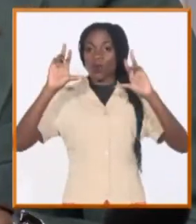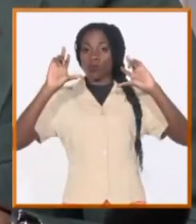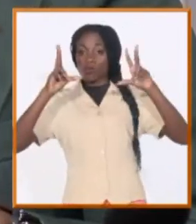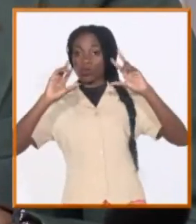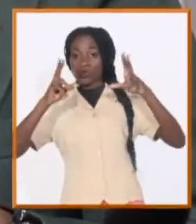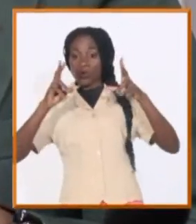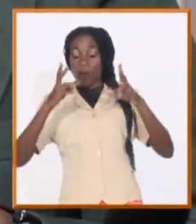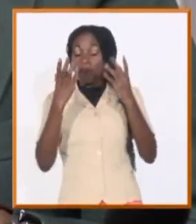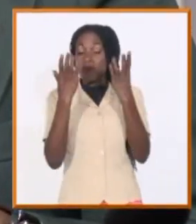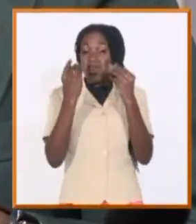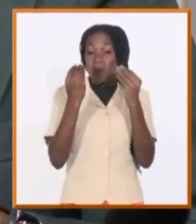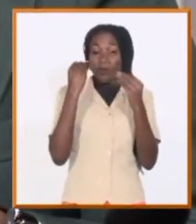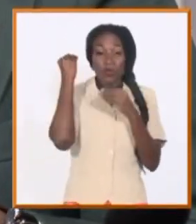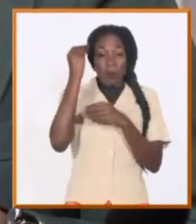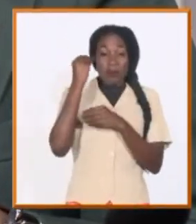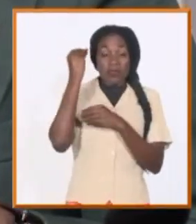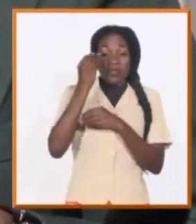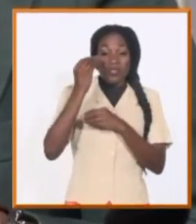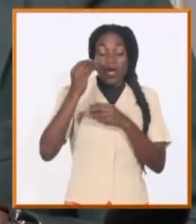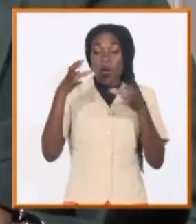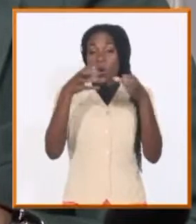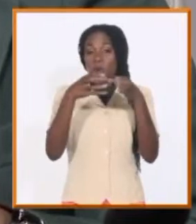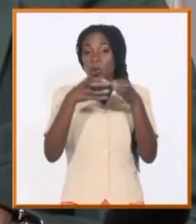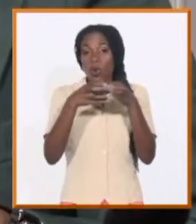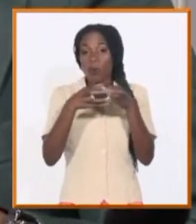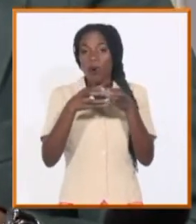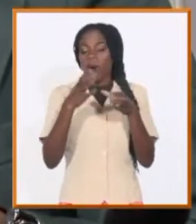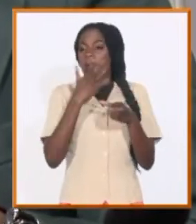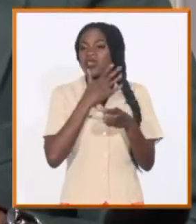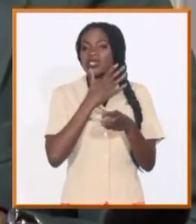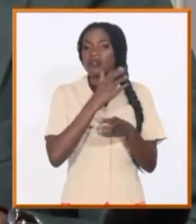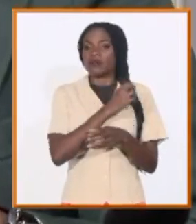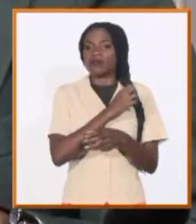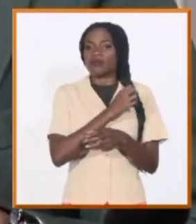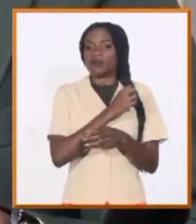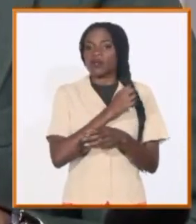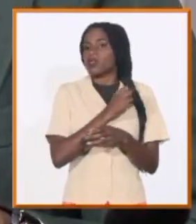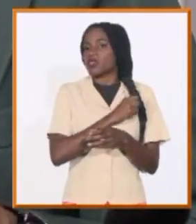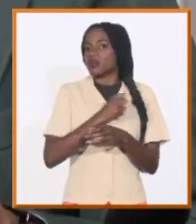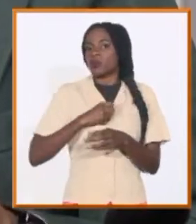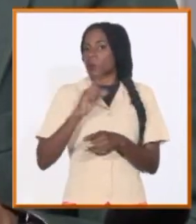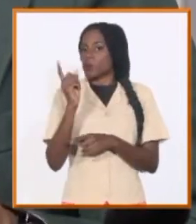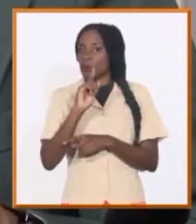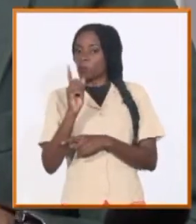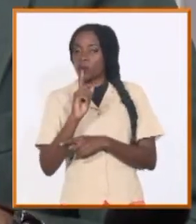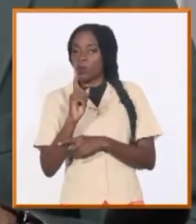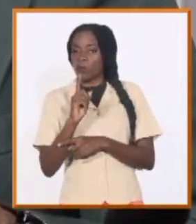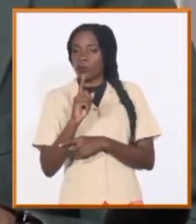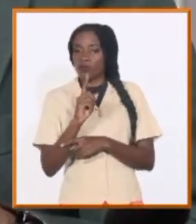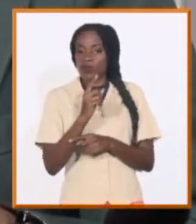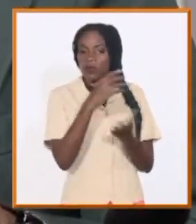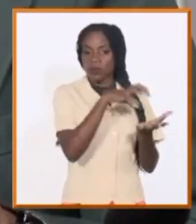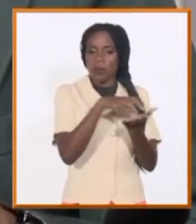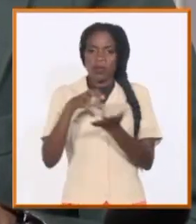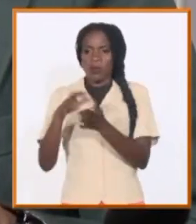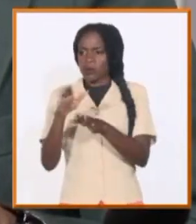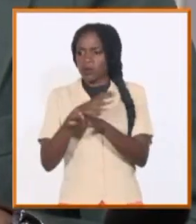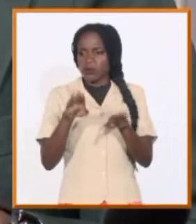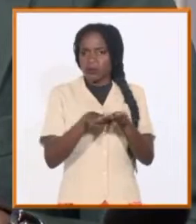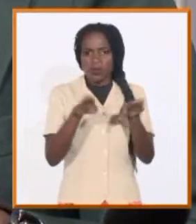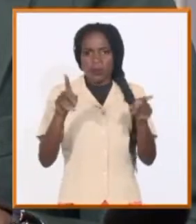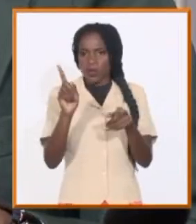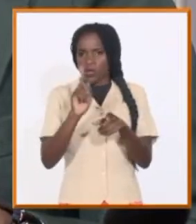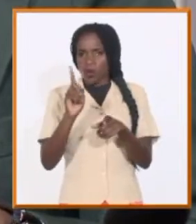deporte colectivo y es nombrado deporte no individual. Esto es un tema bastante polémico. Sí, polémico. Y en el caso del voleibol se espera.